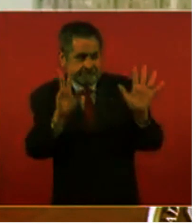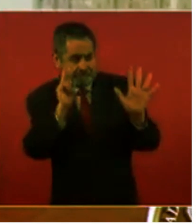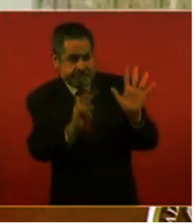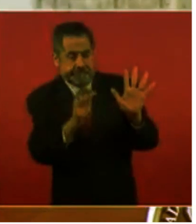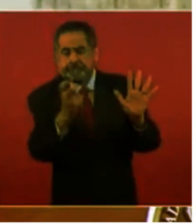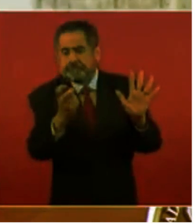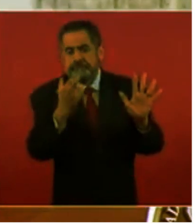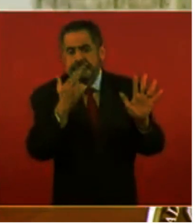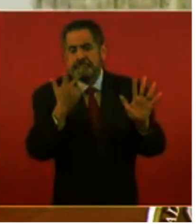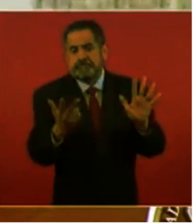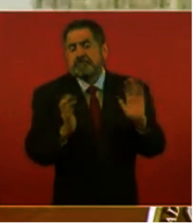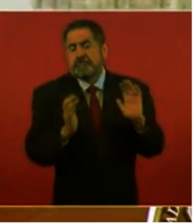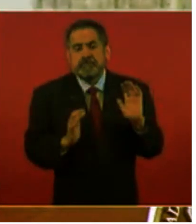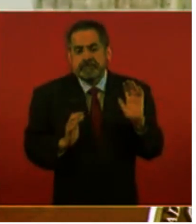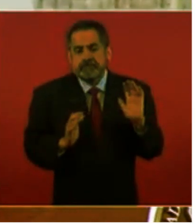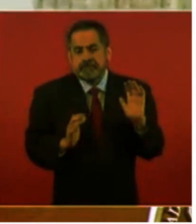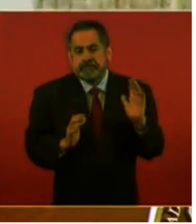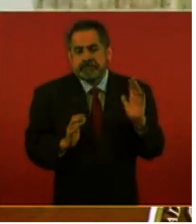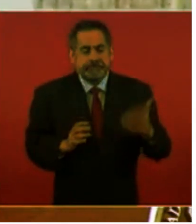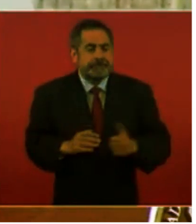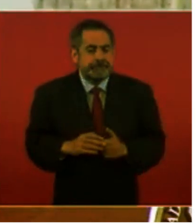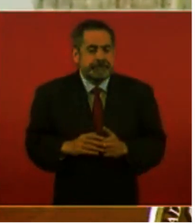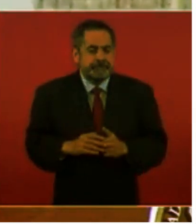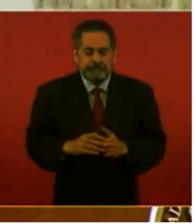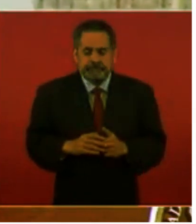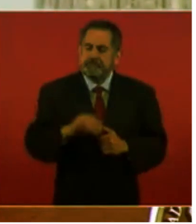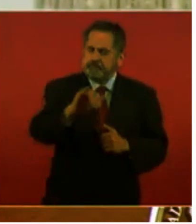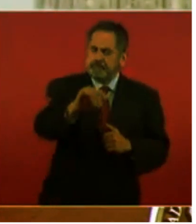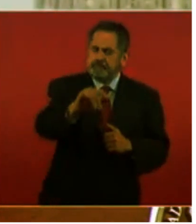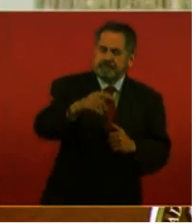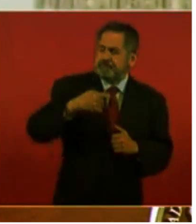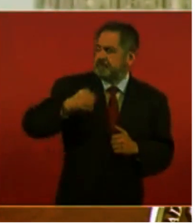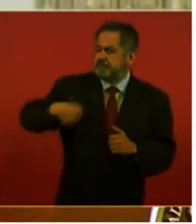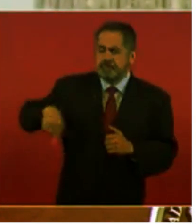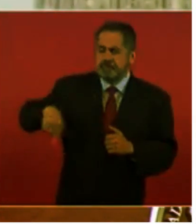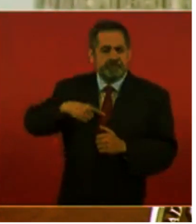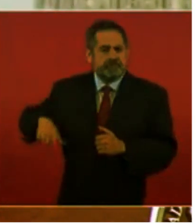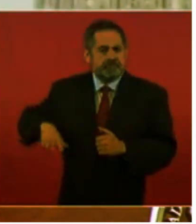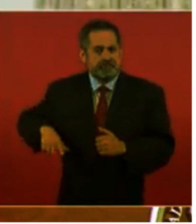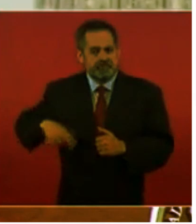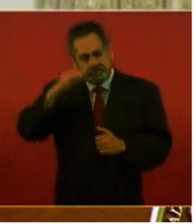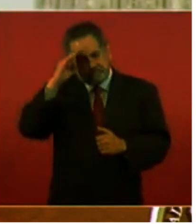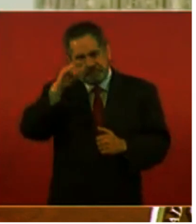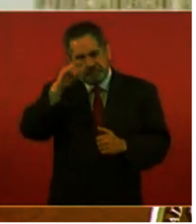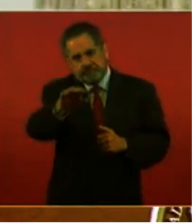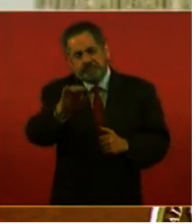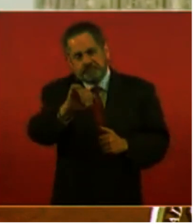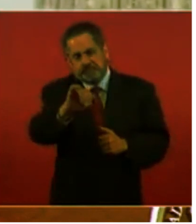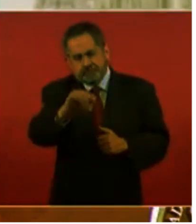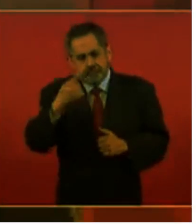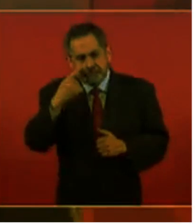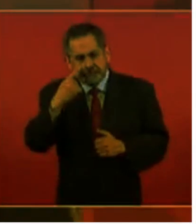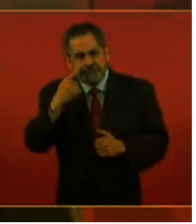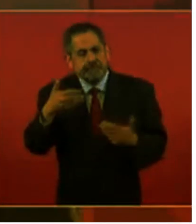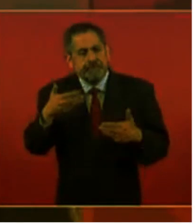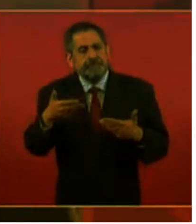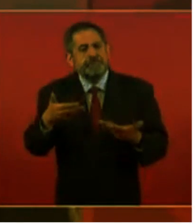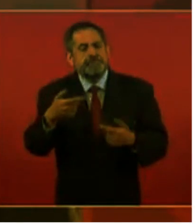Entonces, sí vamos a estar pendientes para